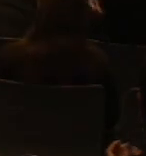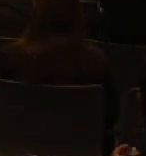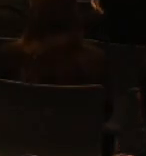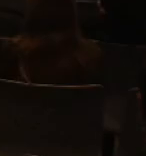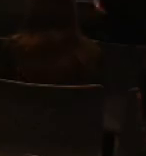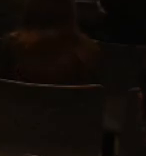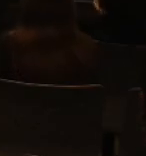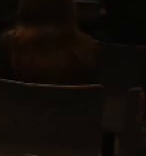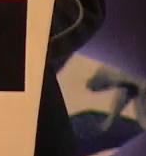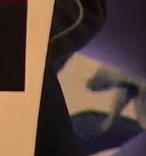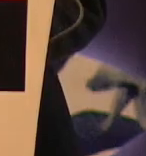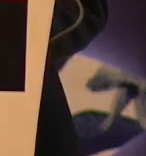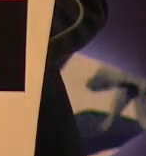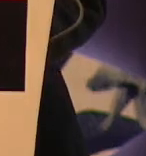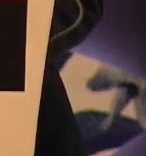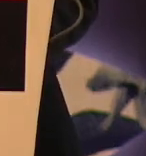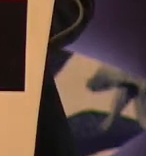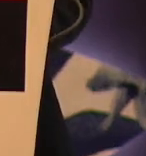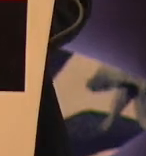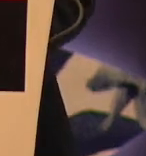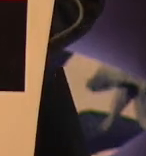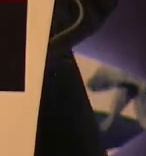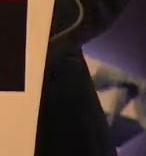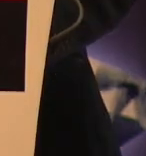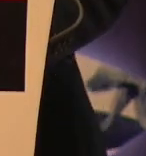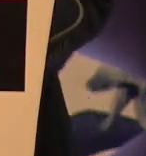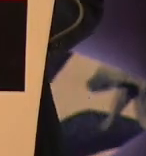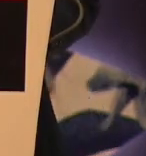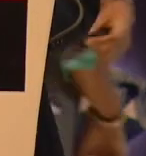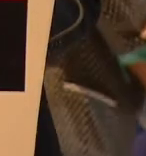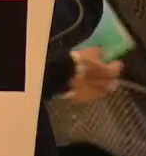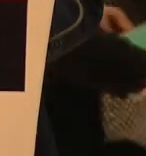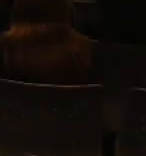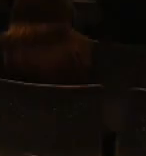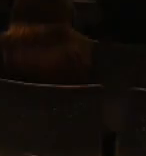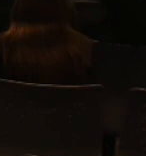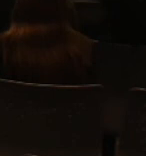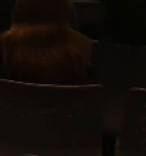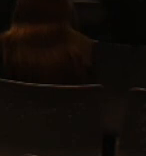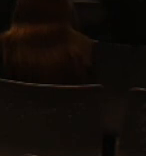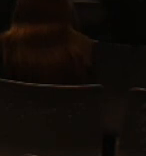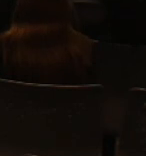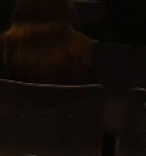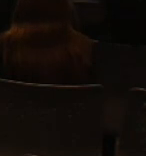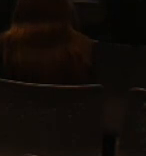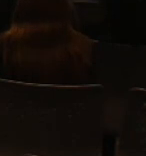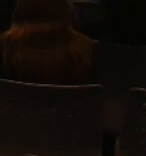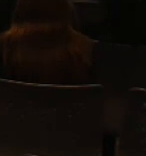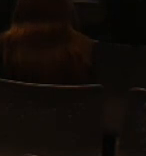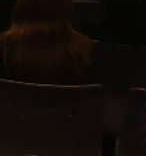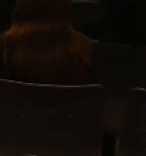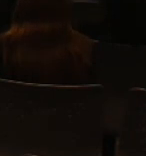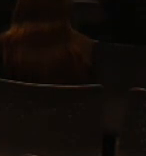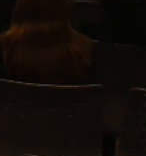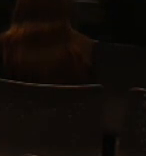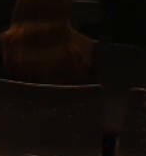William Ospina nos hablaba esta mañana de cómo han cambiado las cosas, de si han cambiado, y una reunión de estas claramente